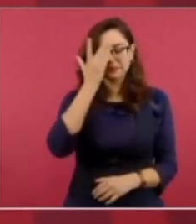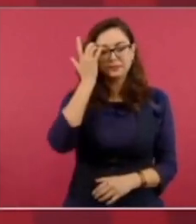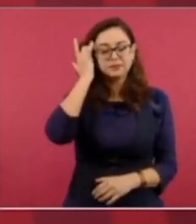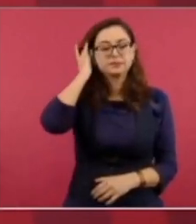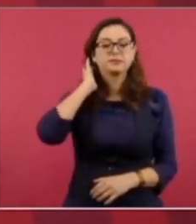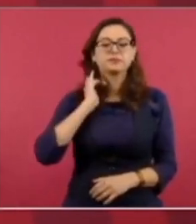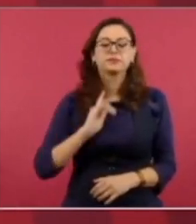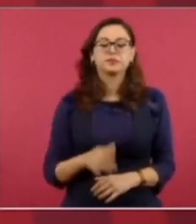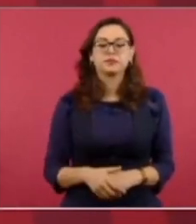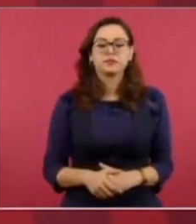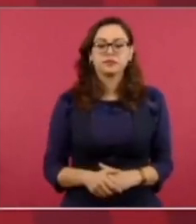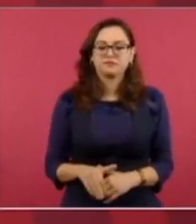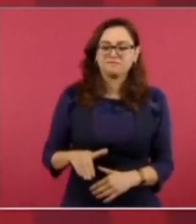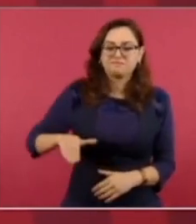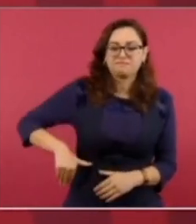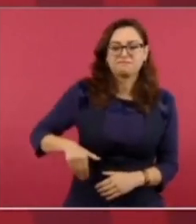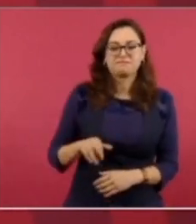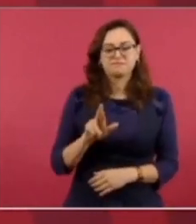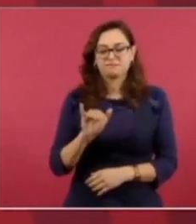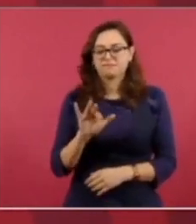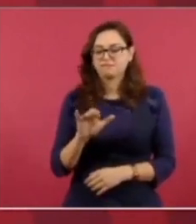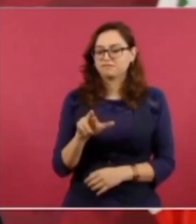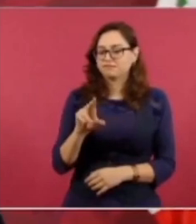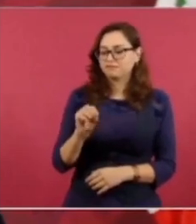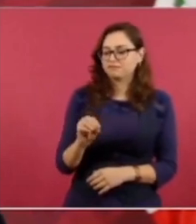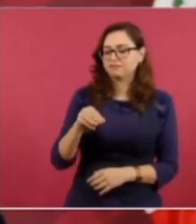de que se